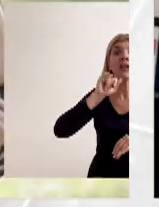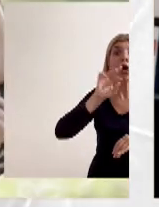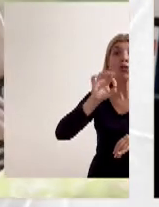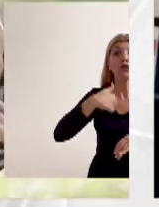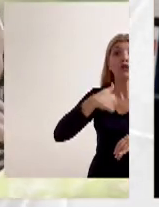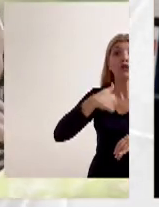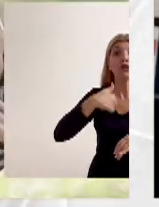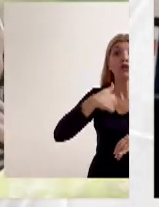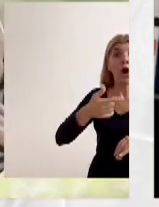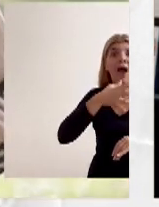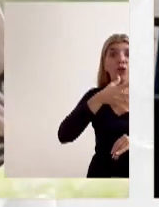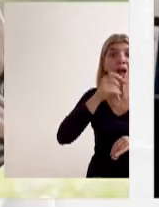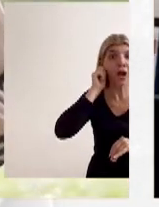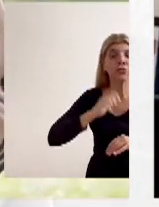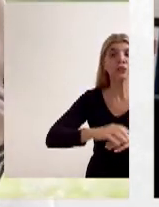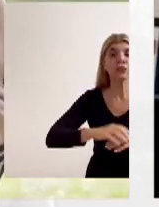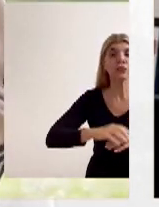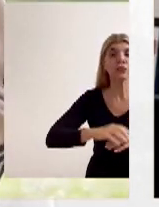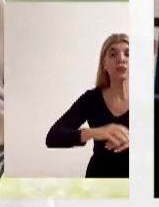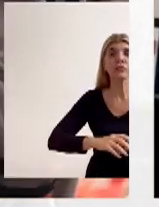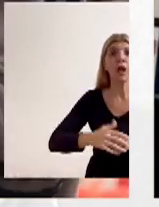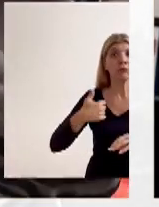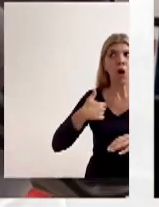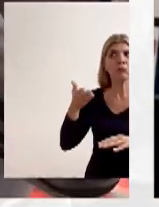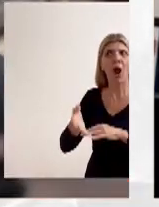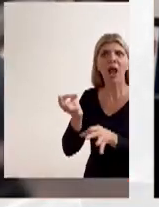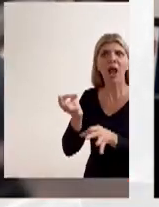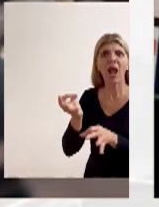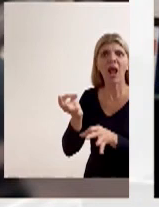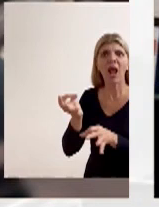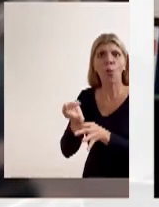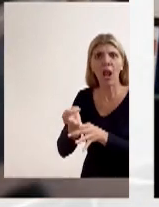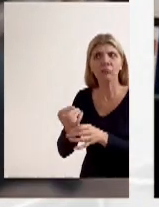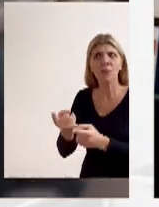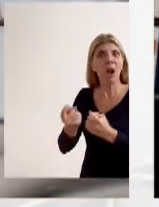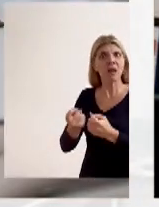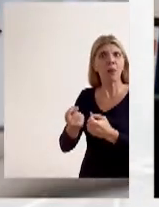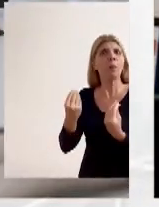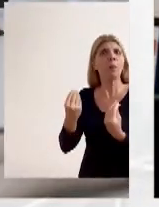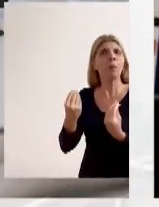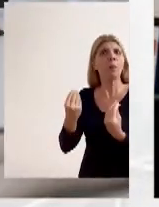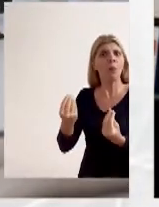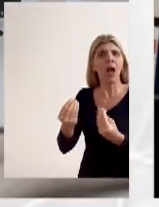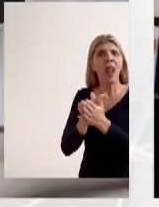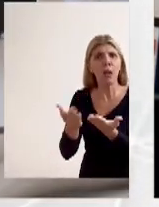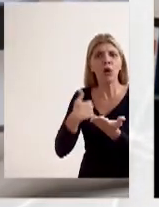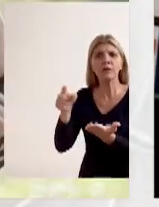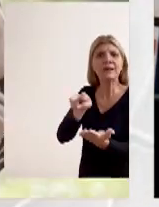ya hay más de 700 personas en 11 países distintos que compraron lo que nosotros hacemos.